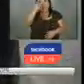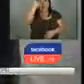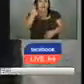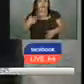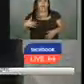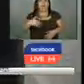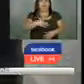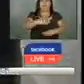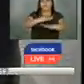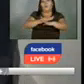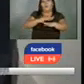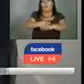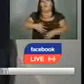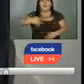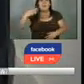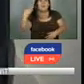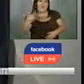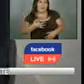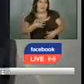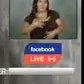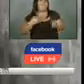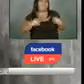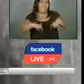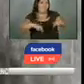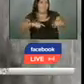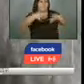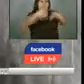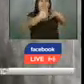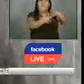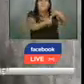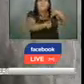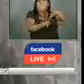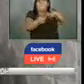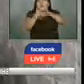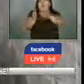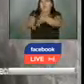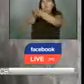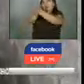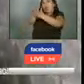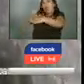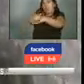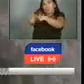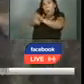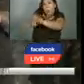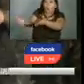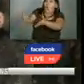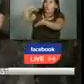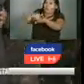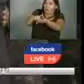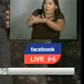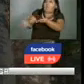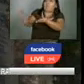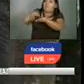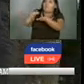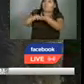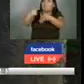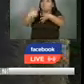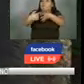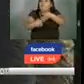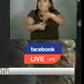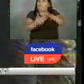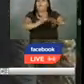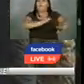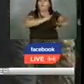Gustavo Villatoro, es necesario que siga vigente, por lo que pedirán a la Asamblea la quinta prórroga para frenar el accionar de las